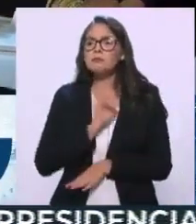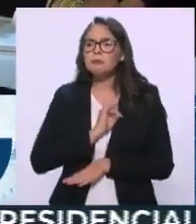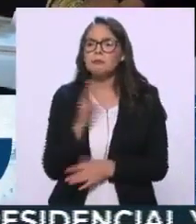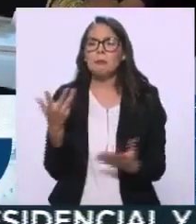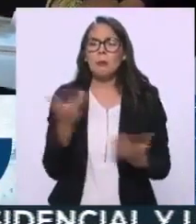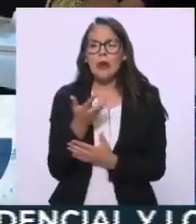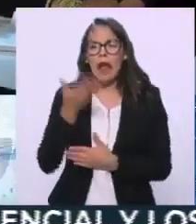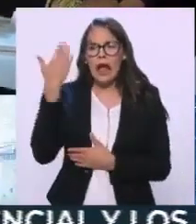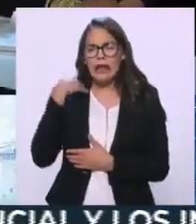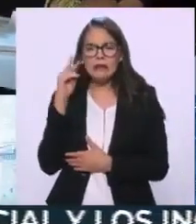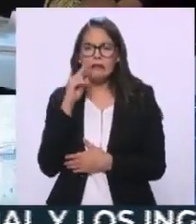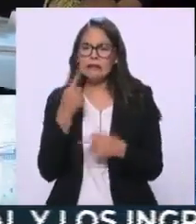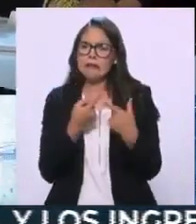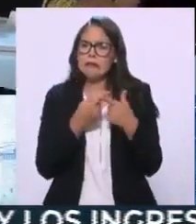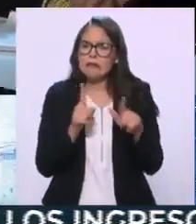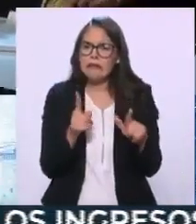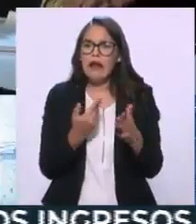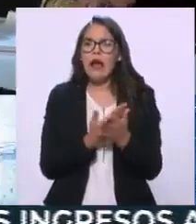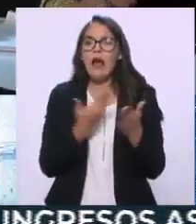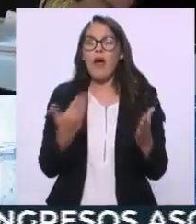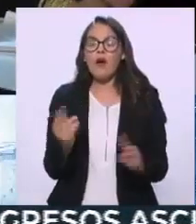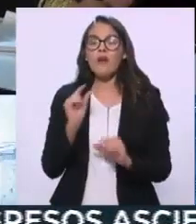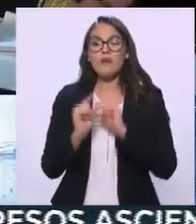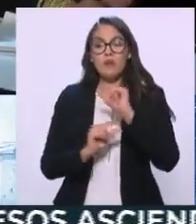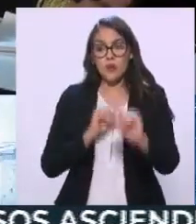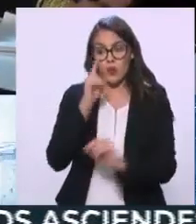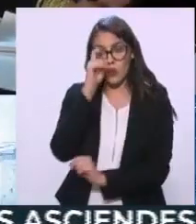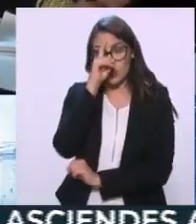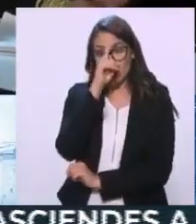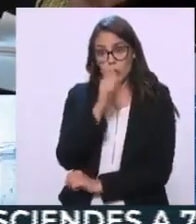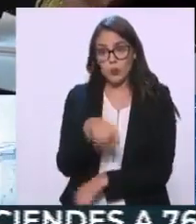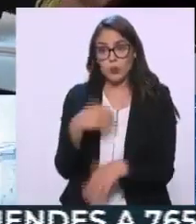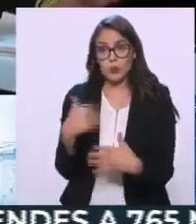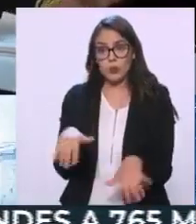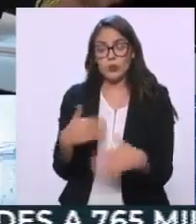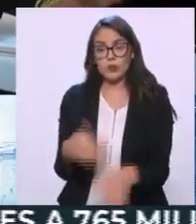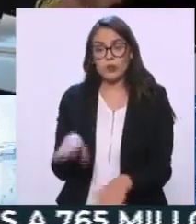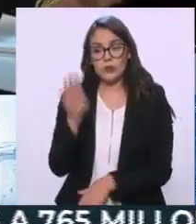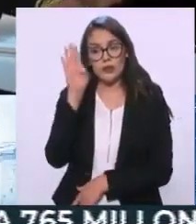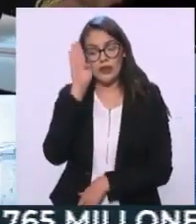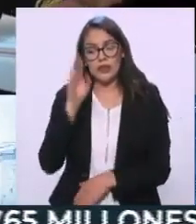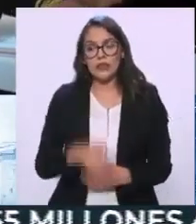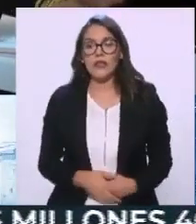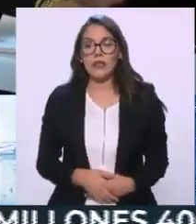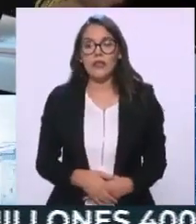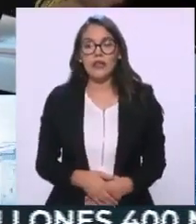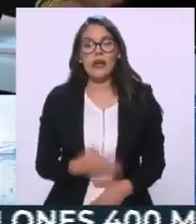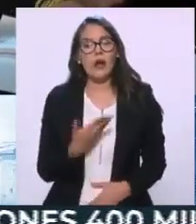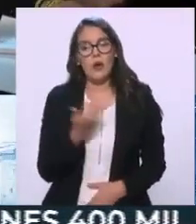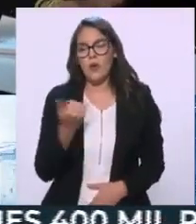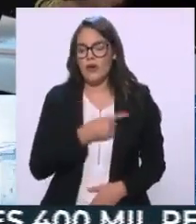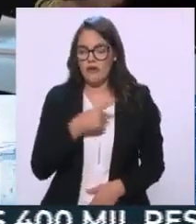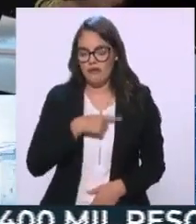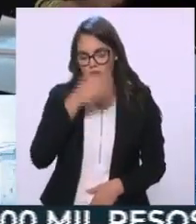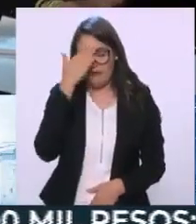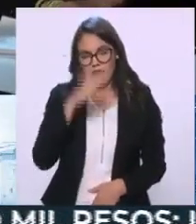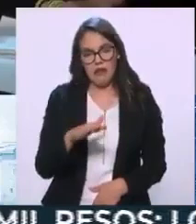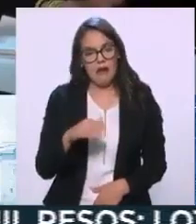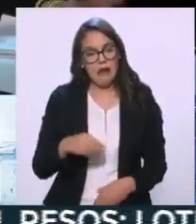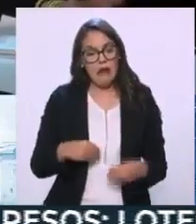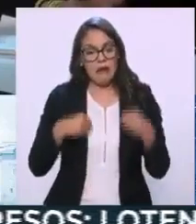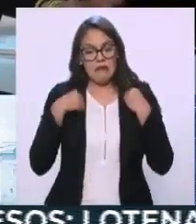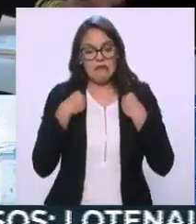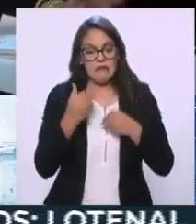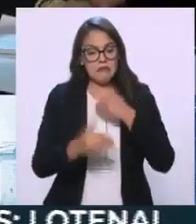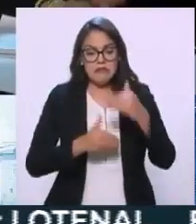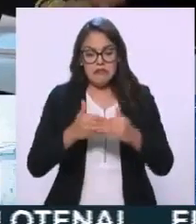conducir, se han vuelto harto complejas. Con respecto a la otra pregunta, yo creo que en la vida hay que saber perder. El que no sabe perder es